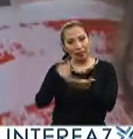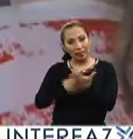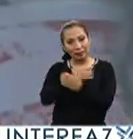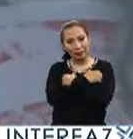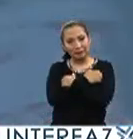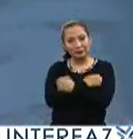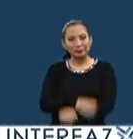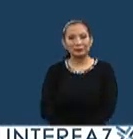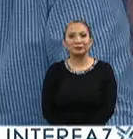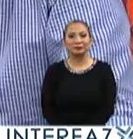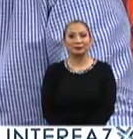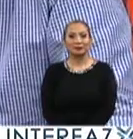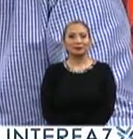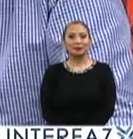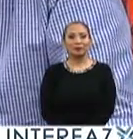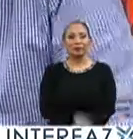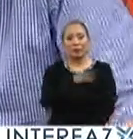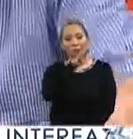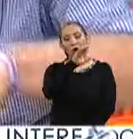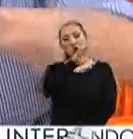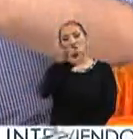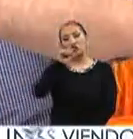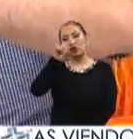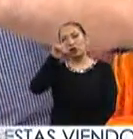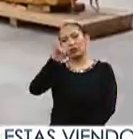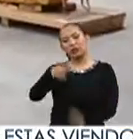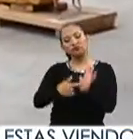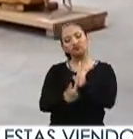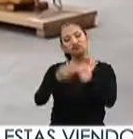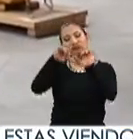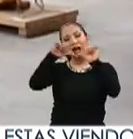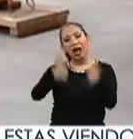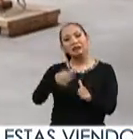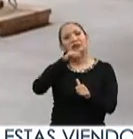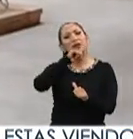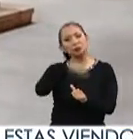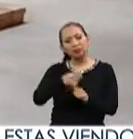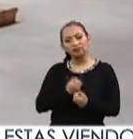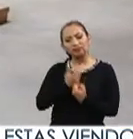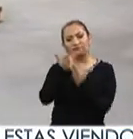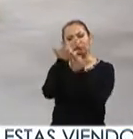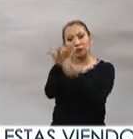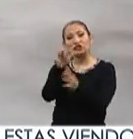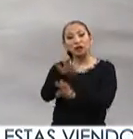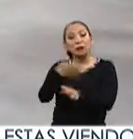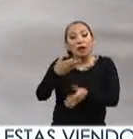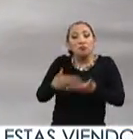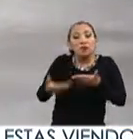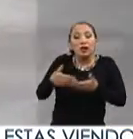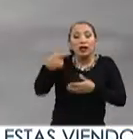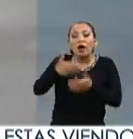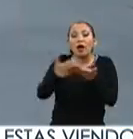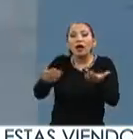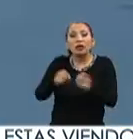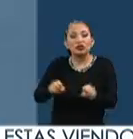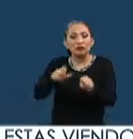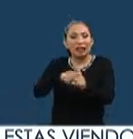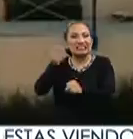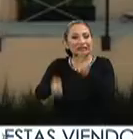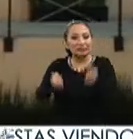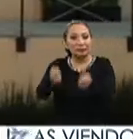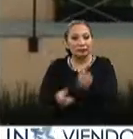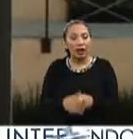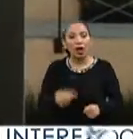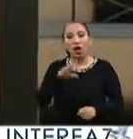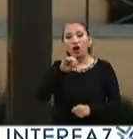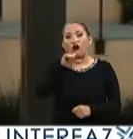educación. Bosco Sodi nos enseña que el arte también es expresión sobre la actualidad social.